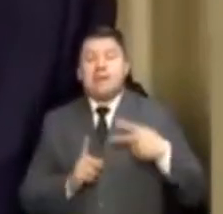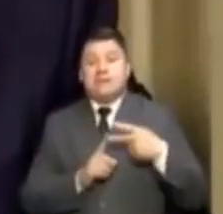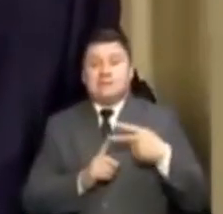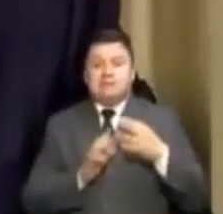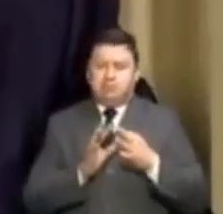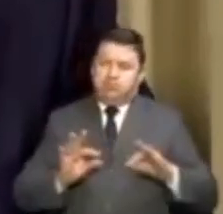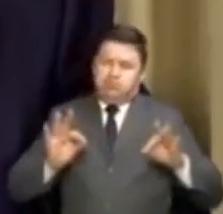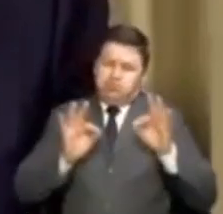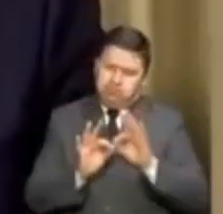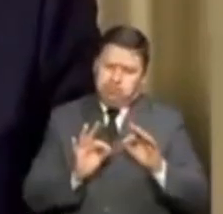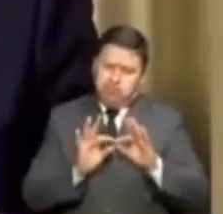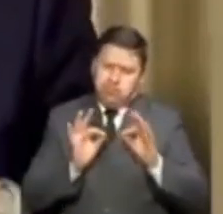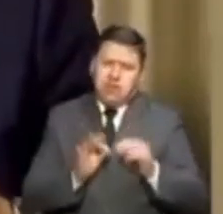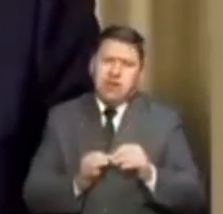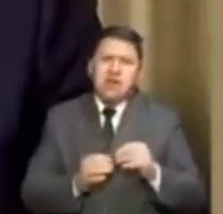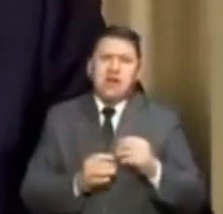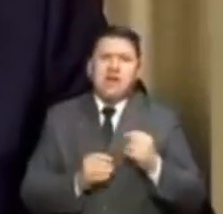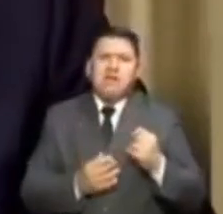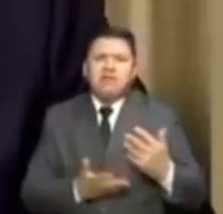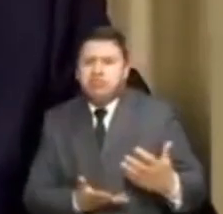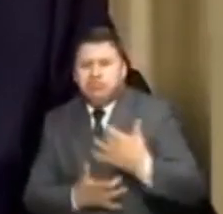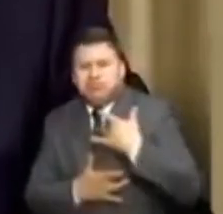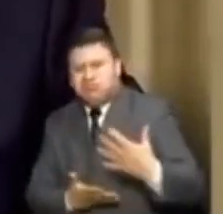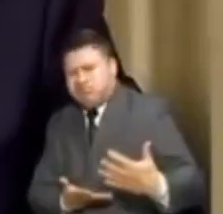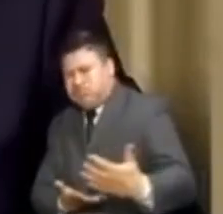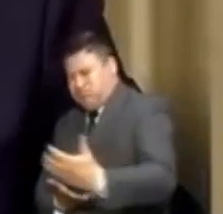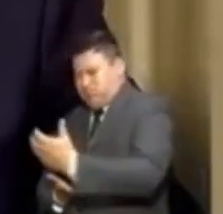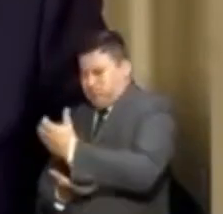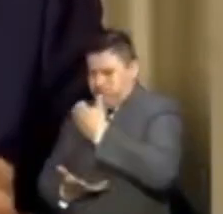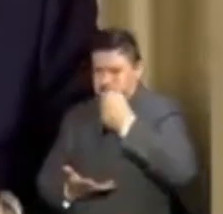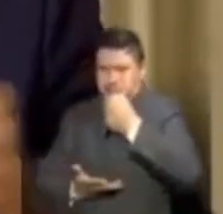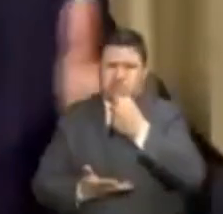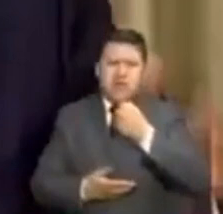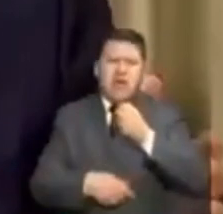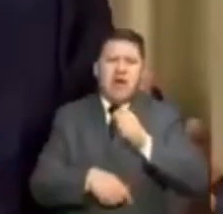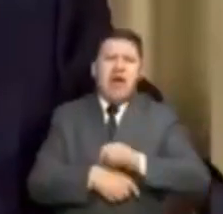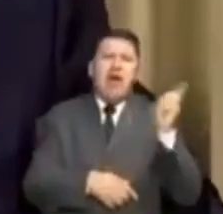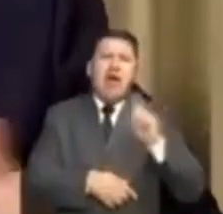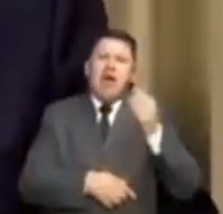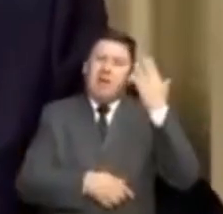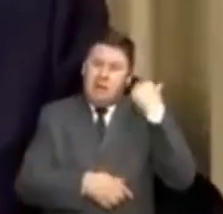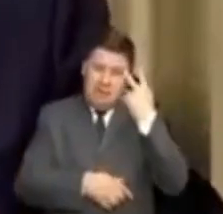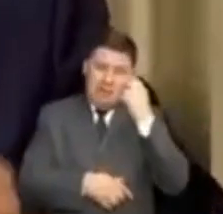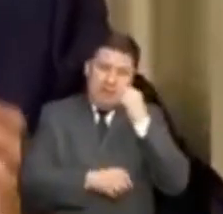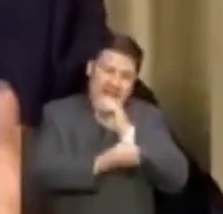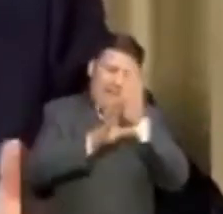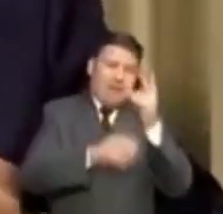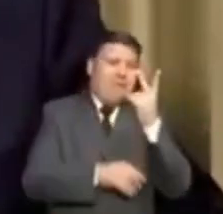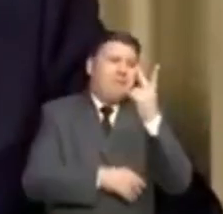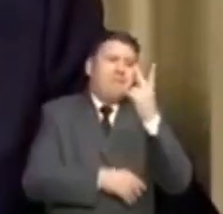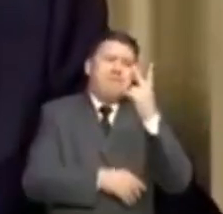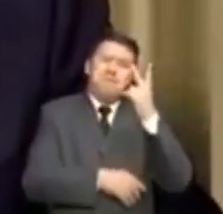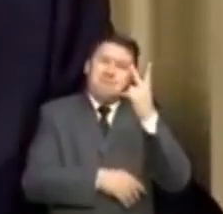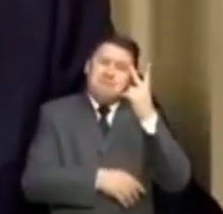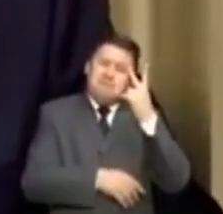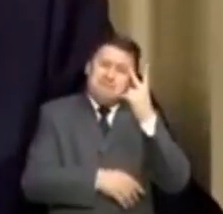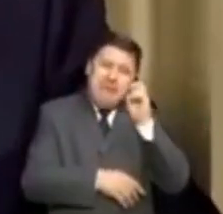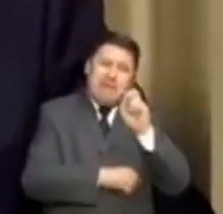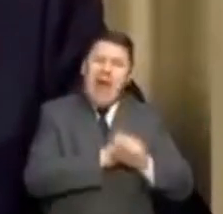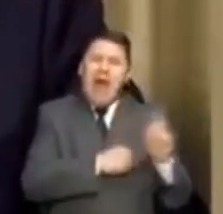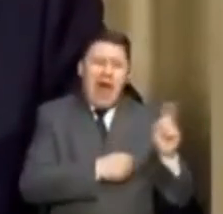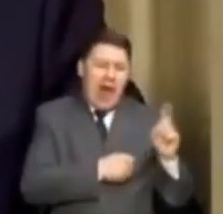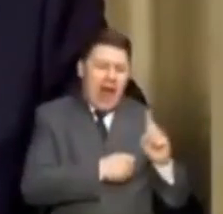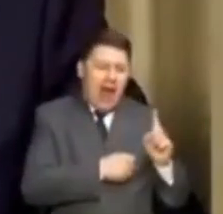hacer referencia es Ingreso Solidario. Colombia, para ponerlo en perspectiva, demoró 20 años para cubrir 2.600.000 hogares en familias en